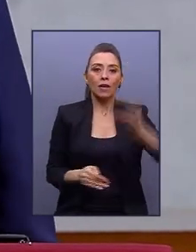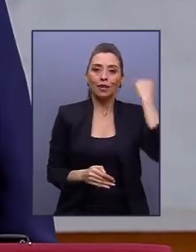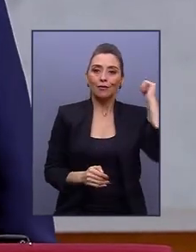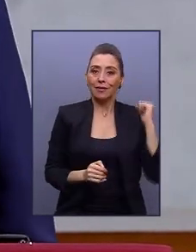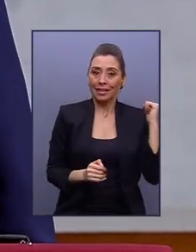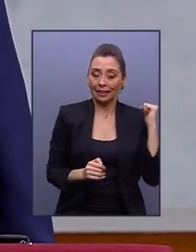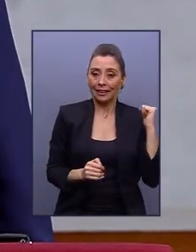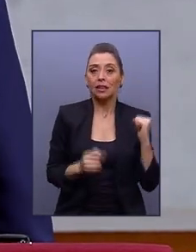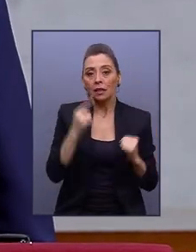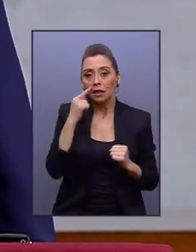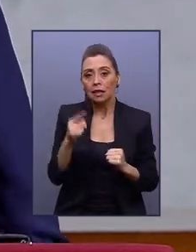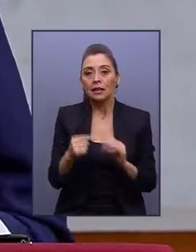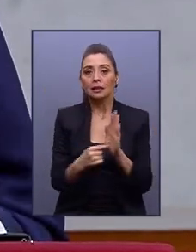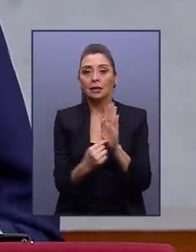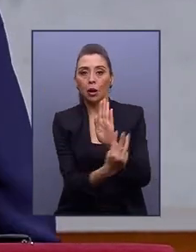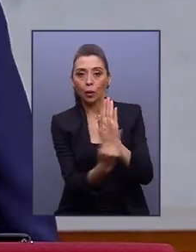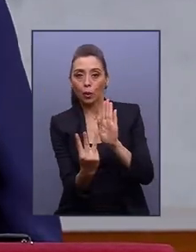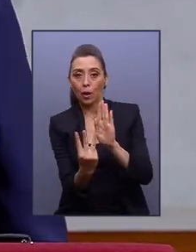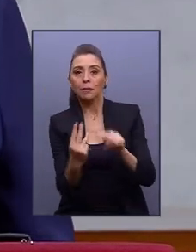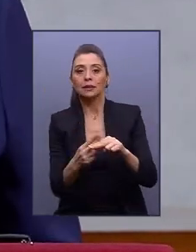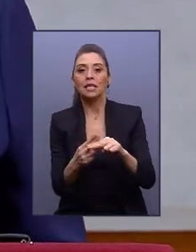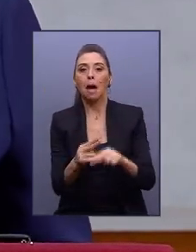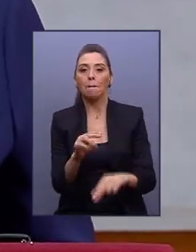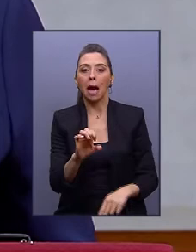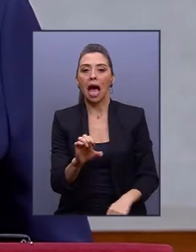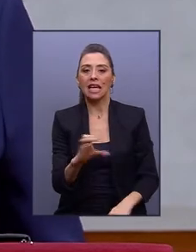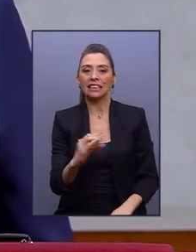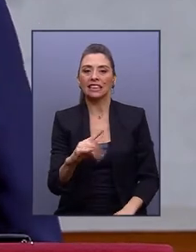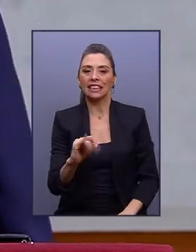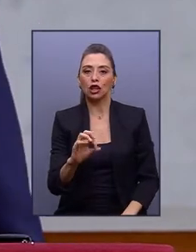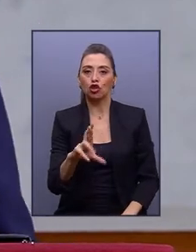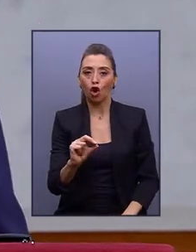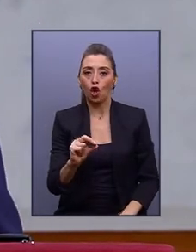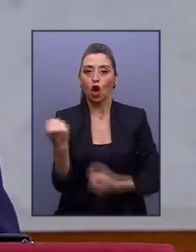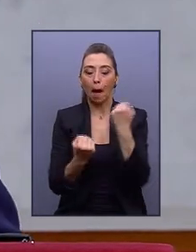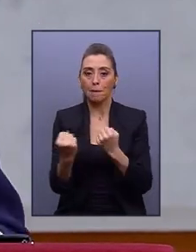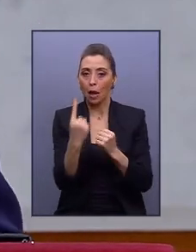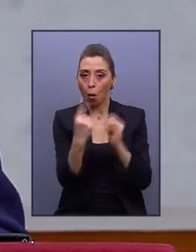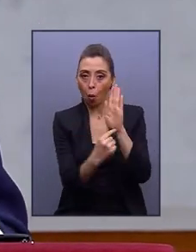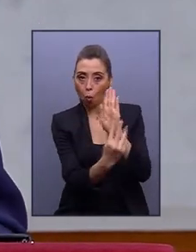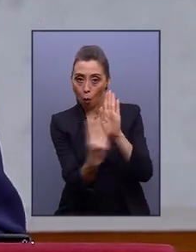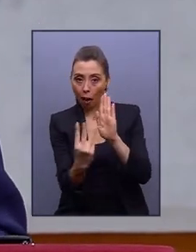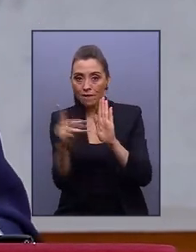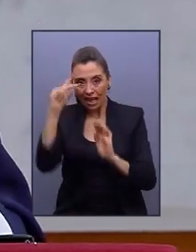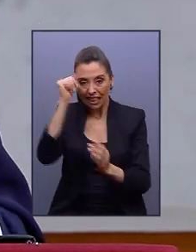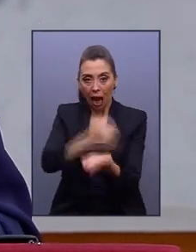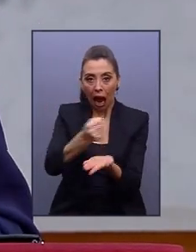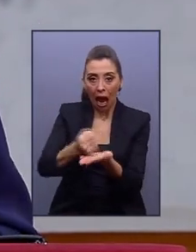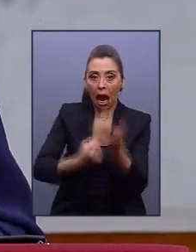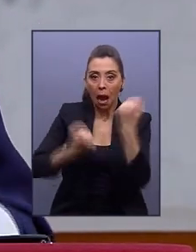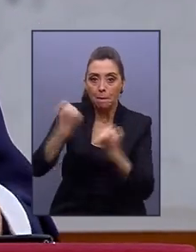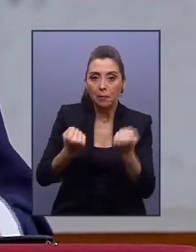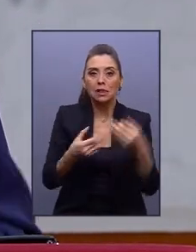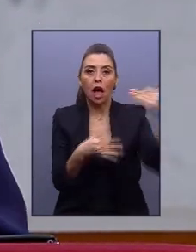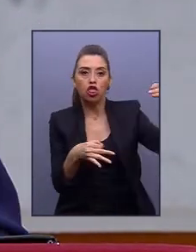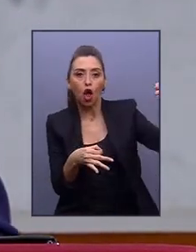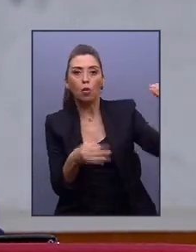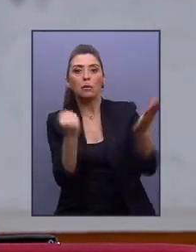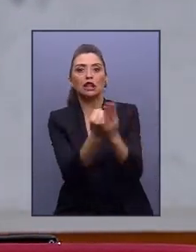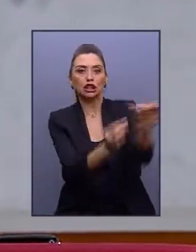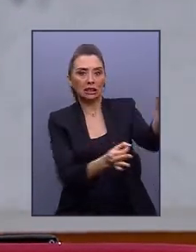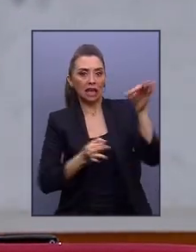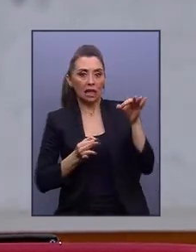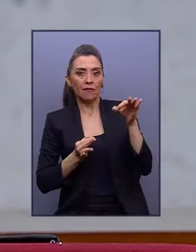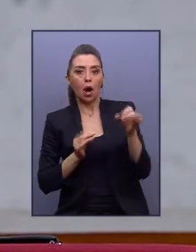caso emblemático es la plataforma Escritorio Empresa, que en un solo sitio permite crear una empresa, hacer trámites, acceder a documentos, certificados